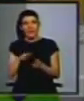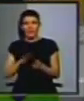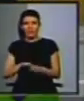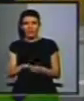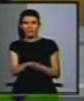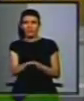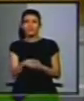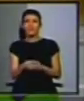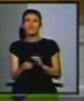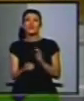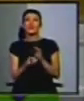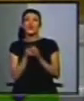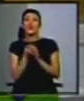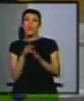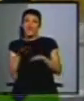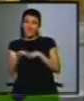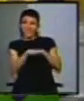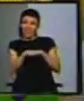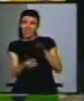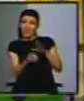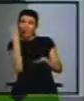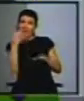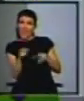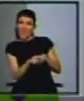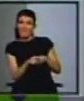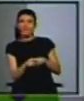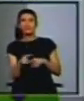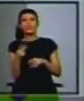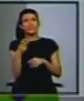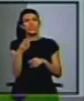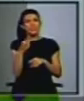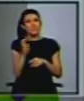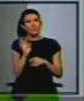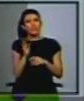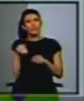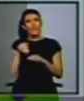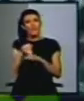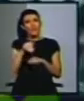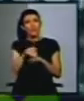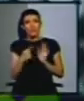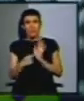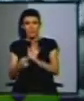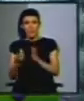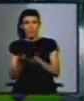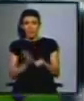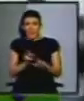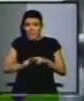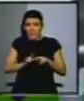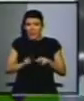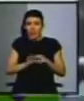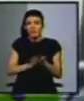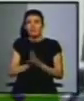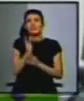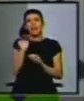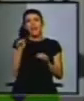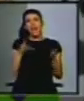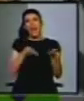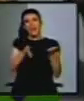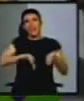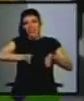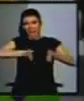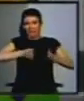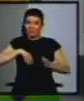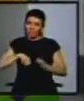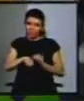Son la nueva cara del Transantiago. 200 buses que hoy fueron presentados y ya se aprestan para salir a recorrer las calles. Traen varios detalles nuevos, a simple